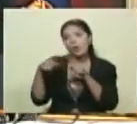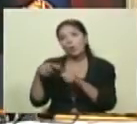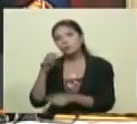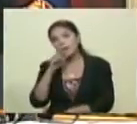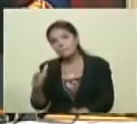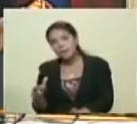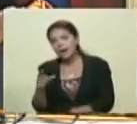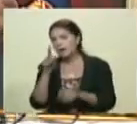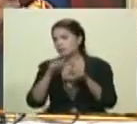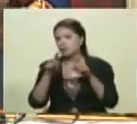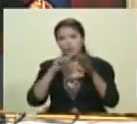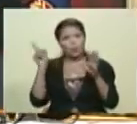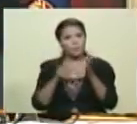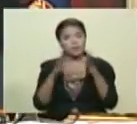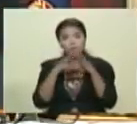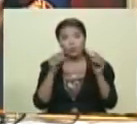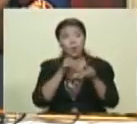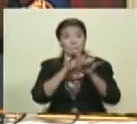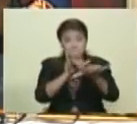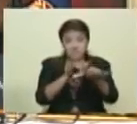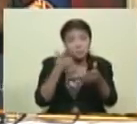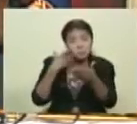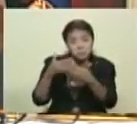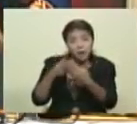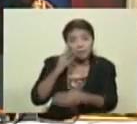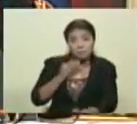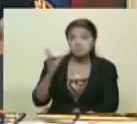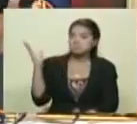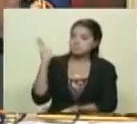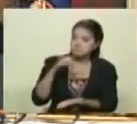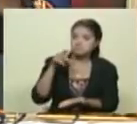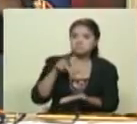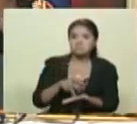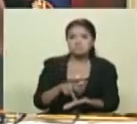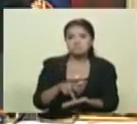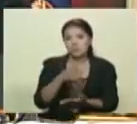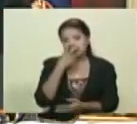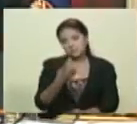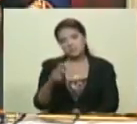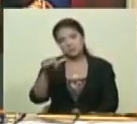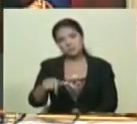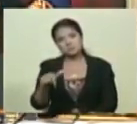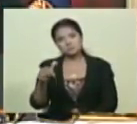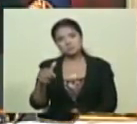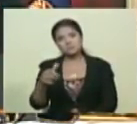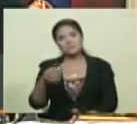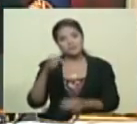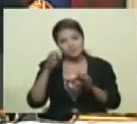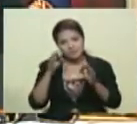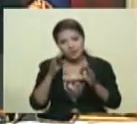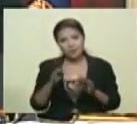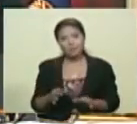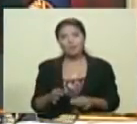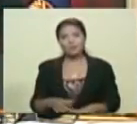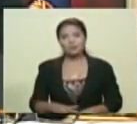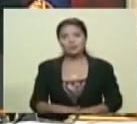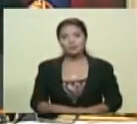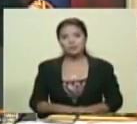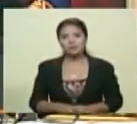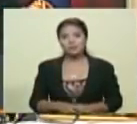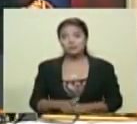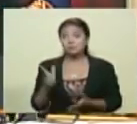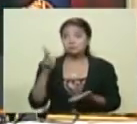todo, todo, todo, y a sacar sus propias conclusiones, a que venga, a que venga. Y estoy seguro que de su